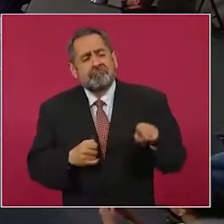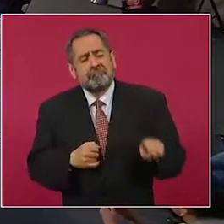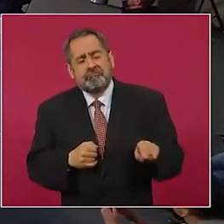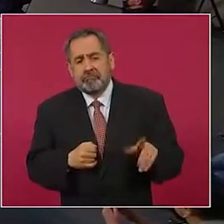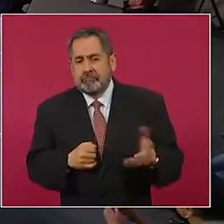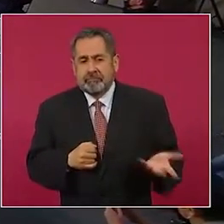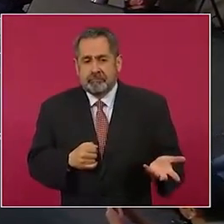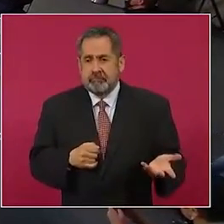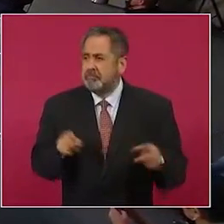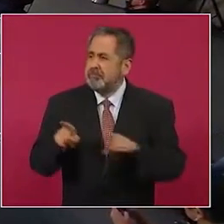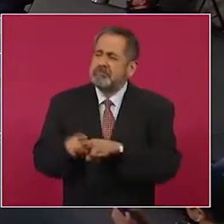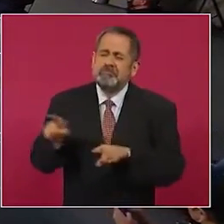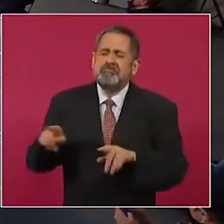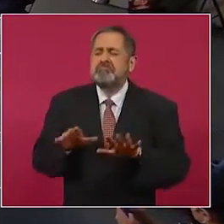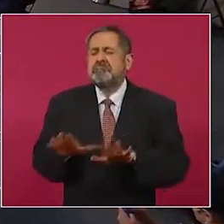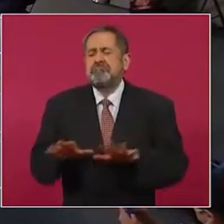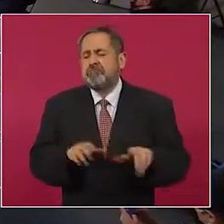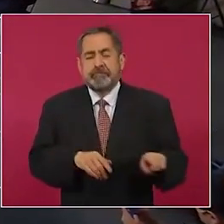del gobierno,